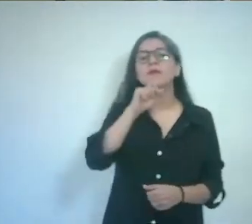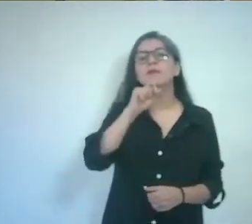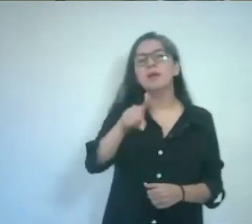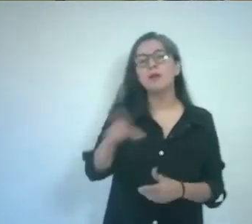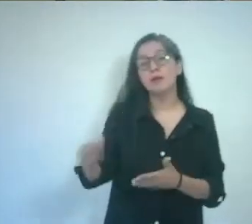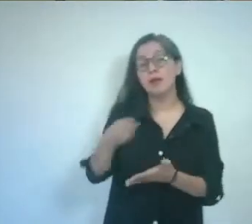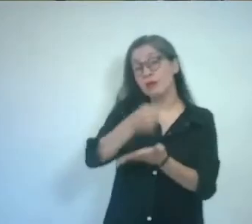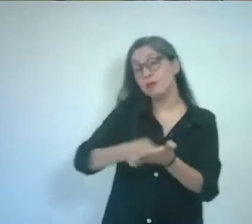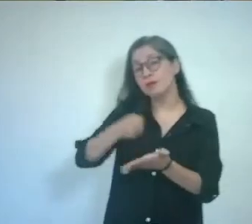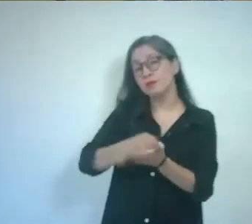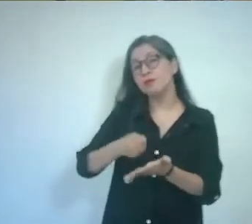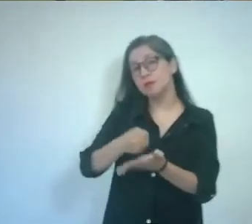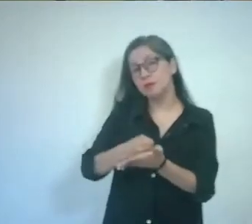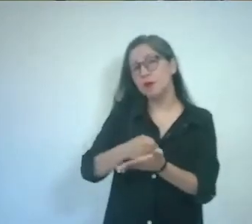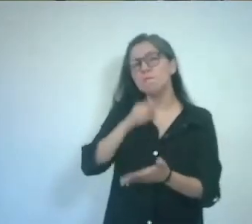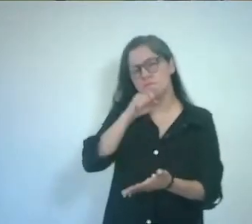reclamos